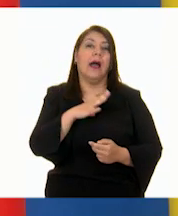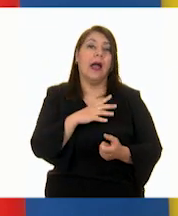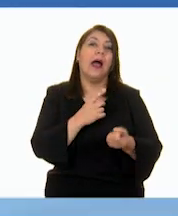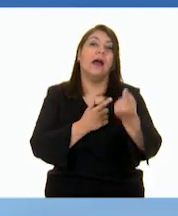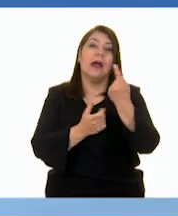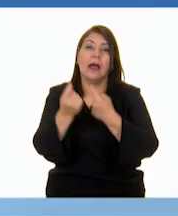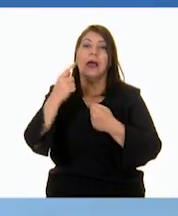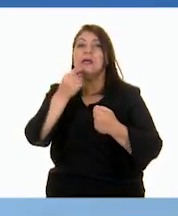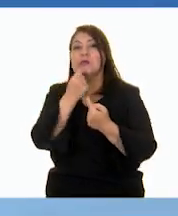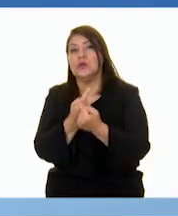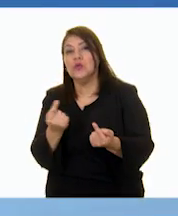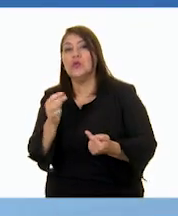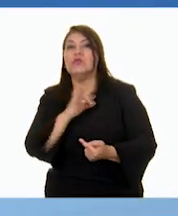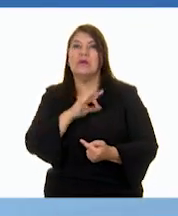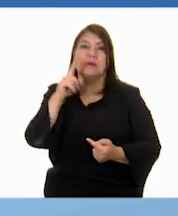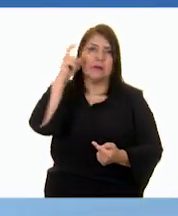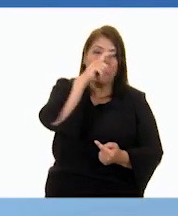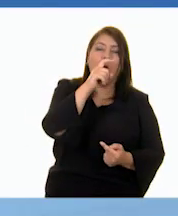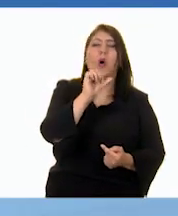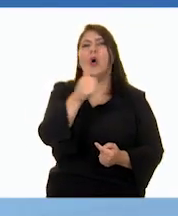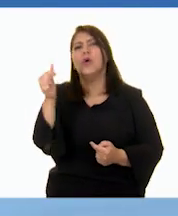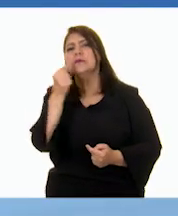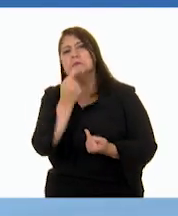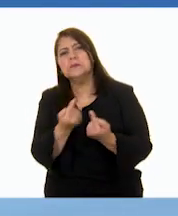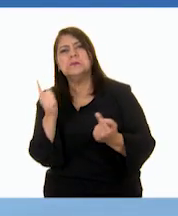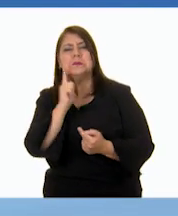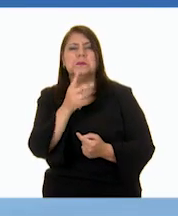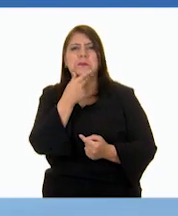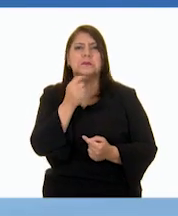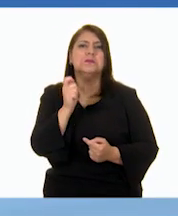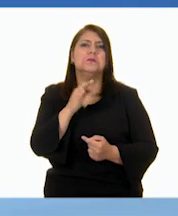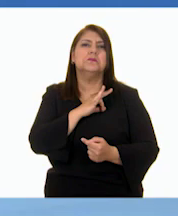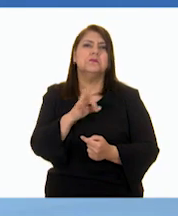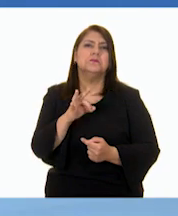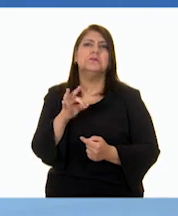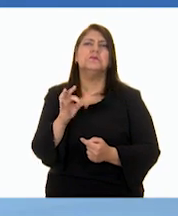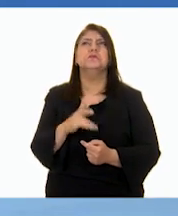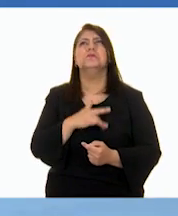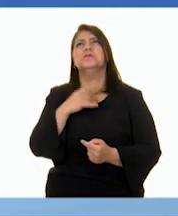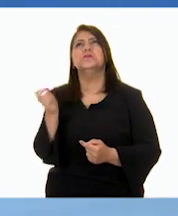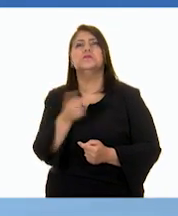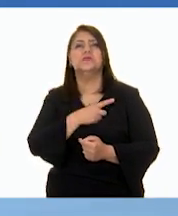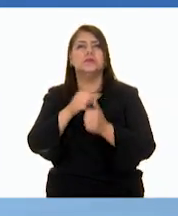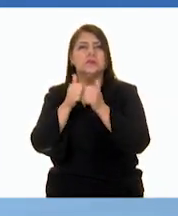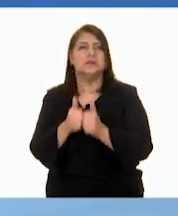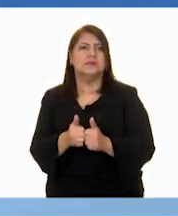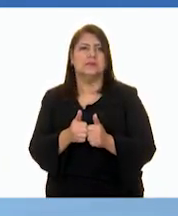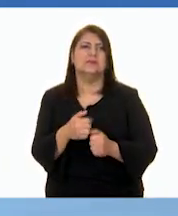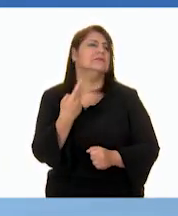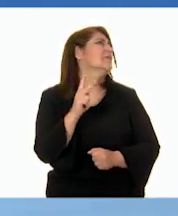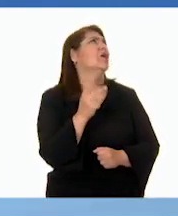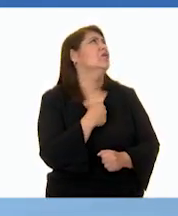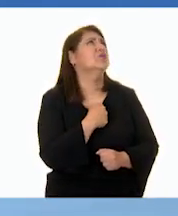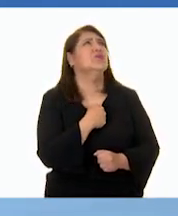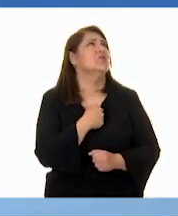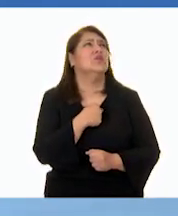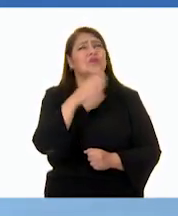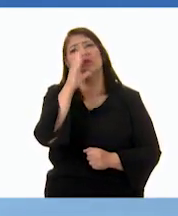personalidades distintas y que hay niñas y niños que disfrutan de estar solitos. Pero yo no lo puedo